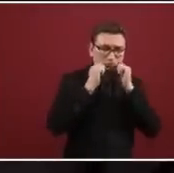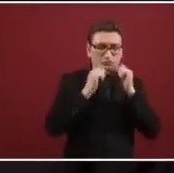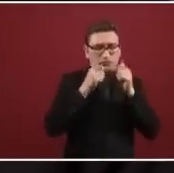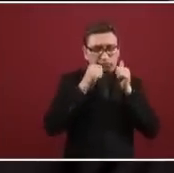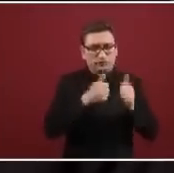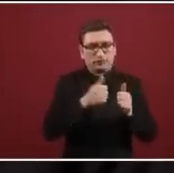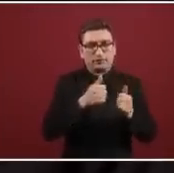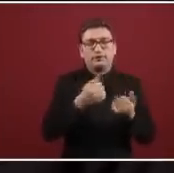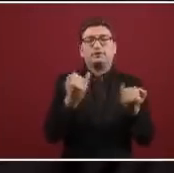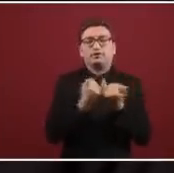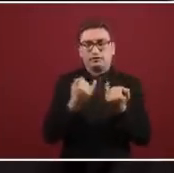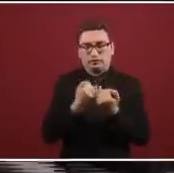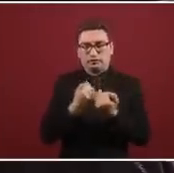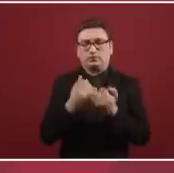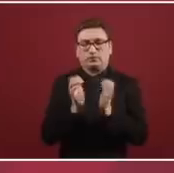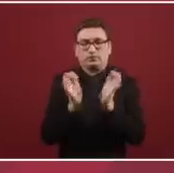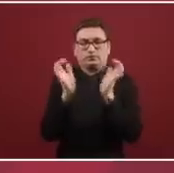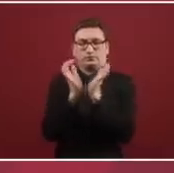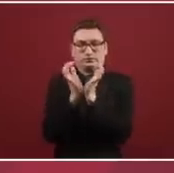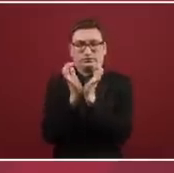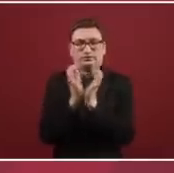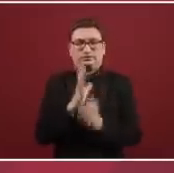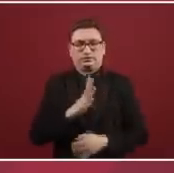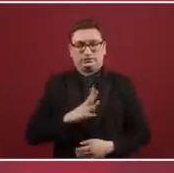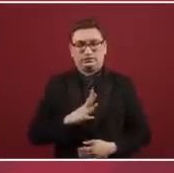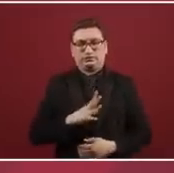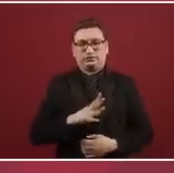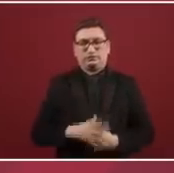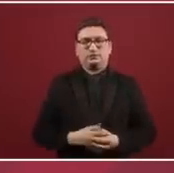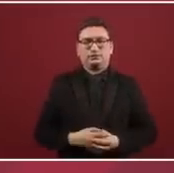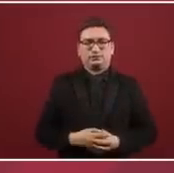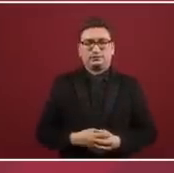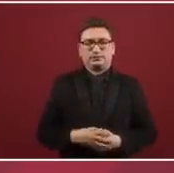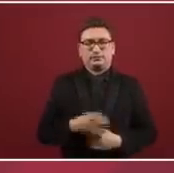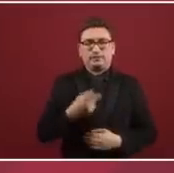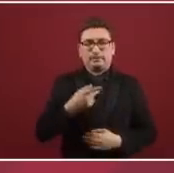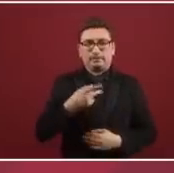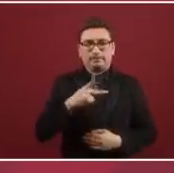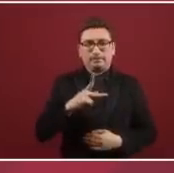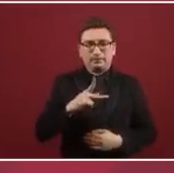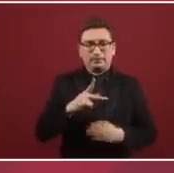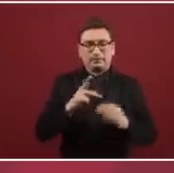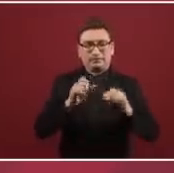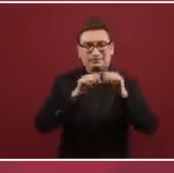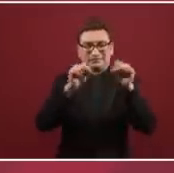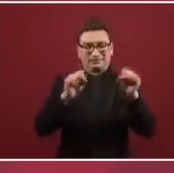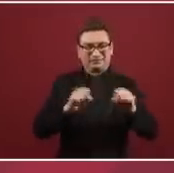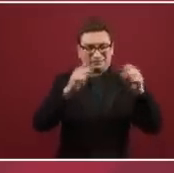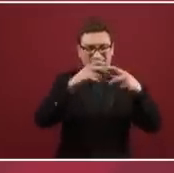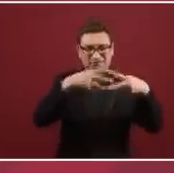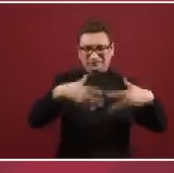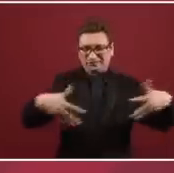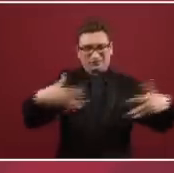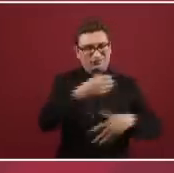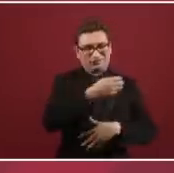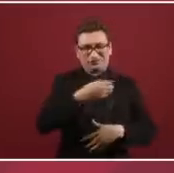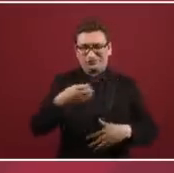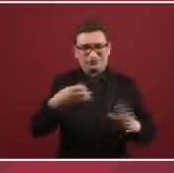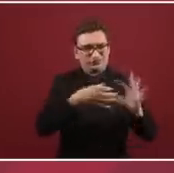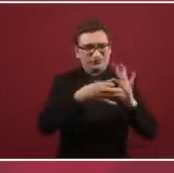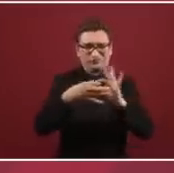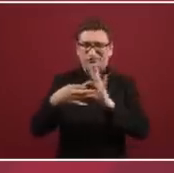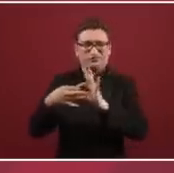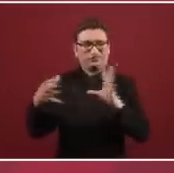ISSSTE. Pero si vemos, es un sistema desarticulado, con